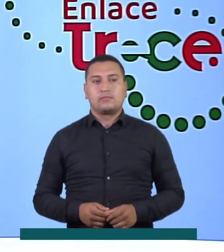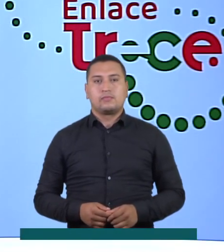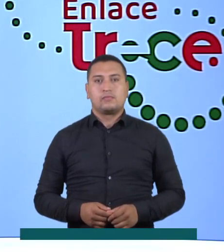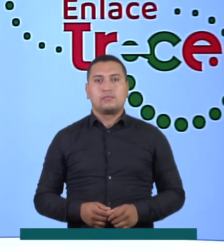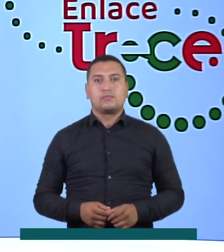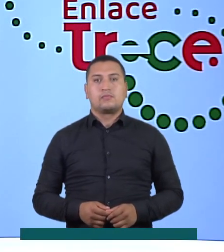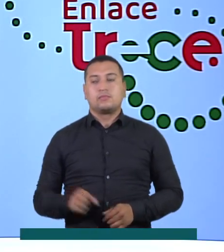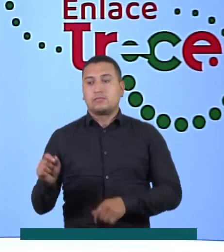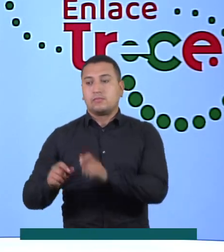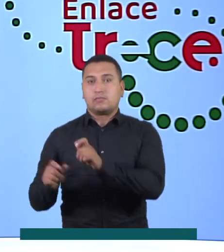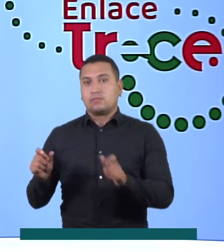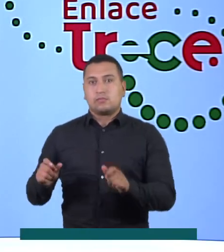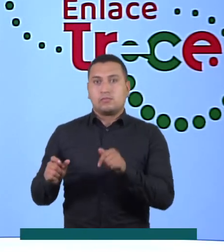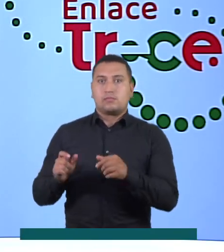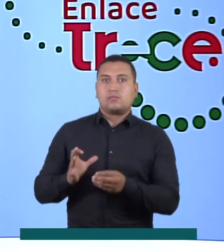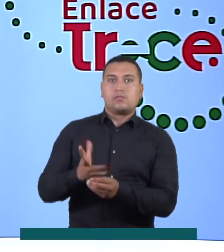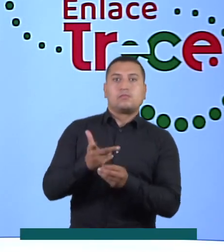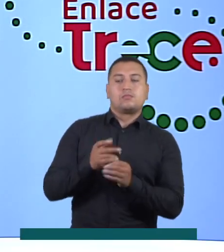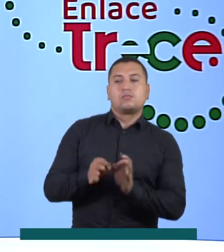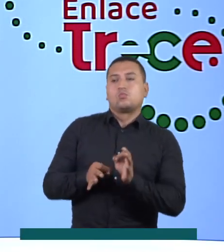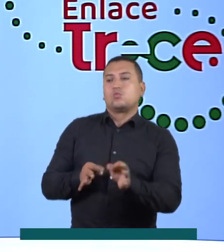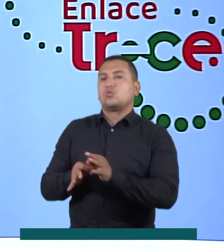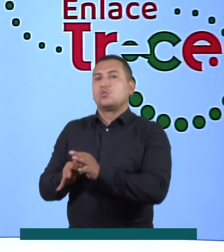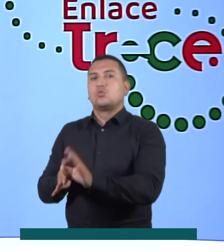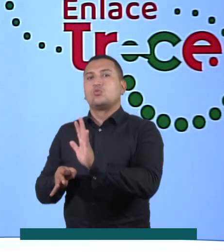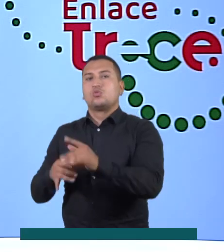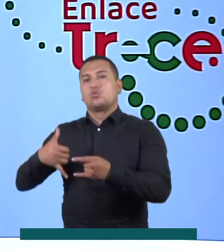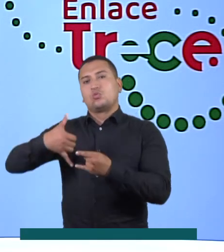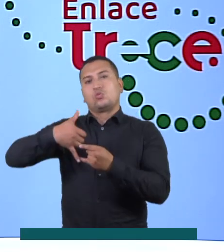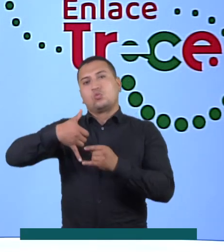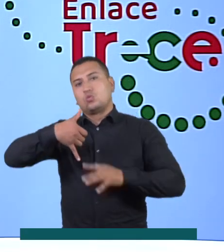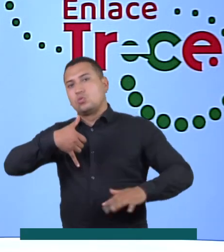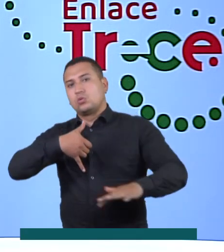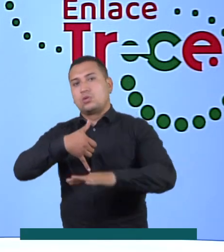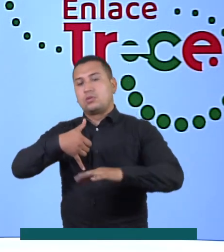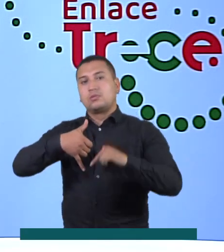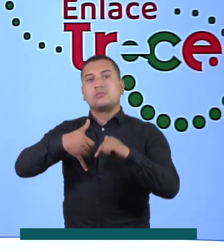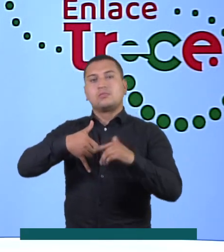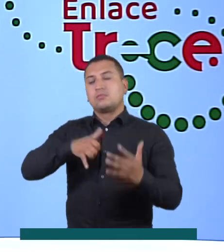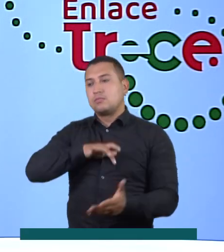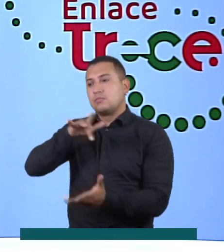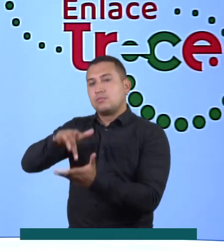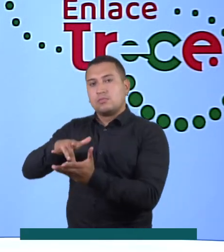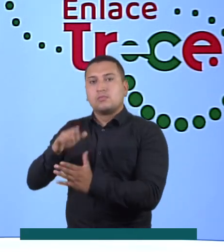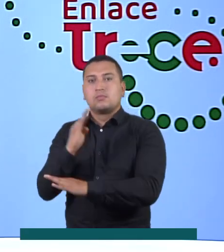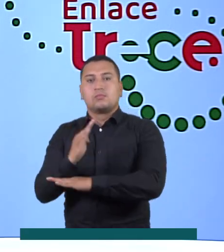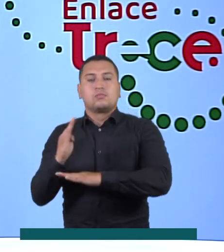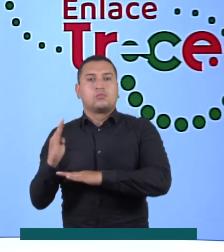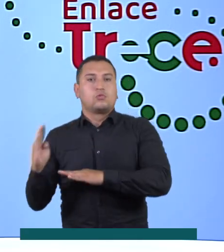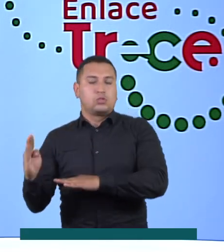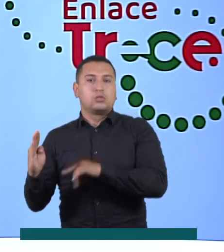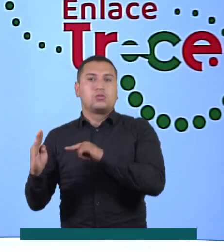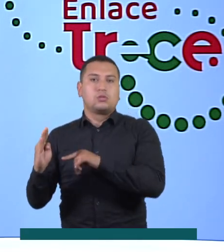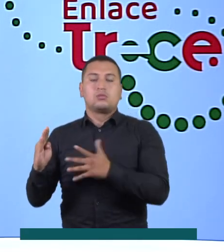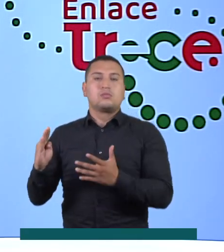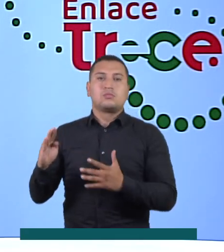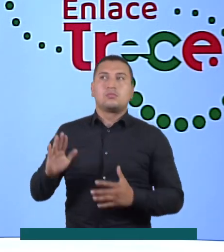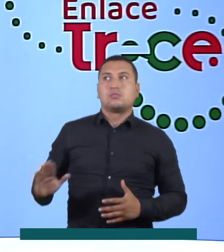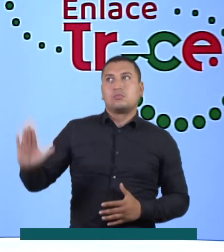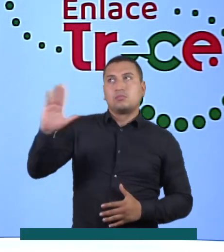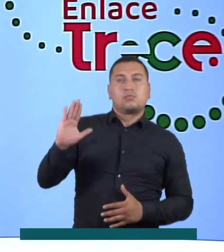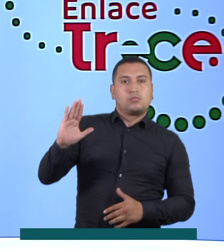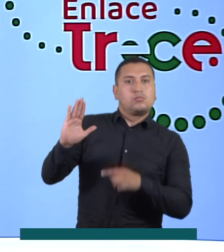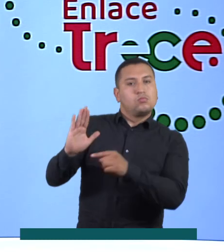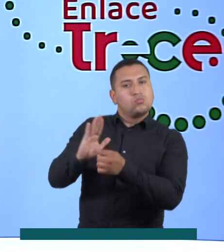Los artesanos que viven en varios municipios de Guainía se dan cita en la biblioteca departamental en Inírida para exponer lo mejor de sus